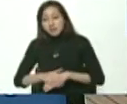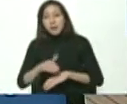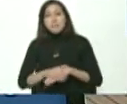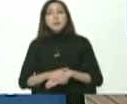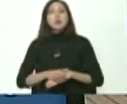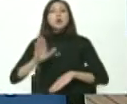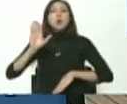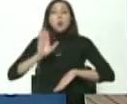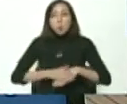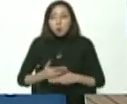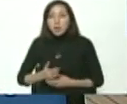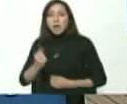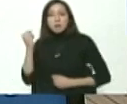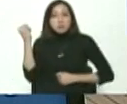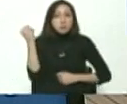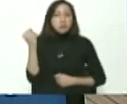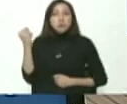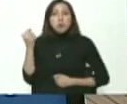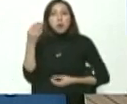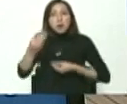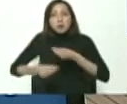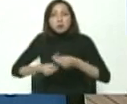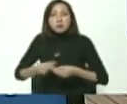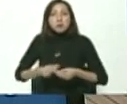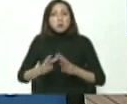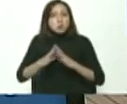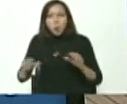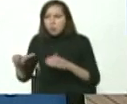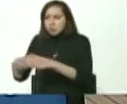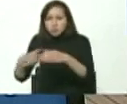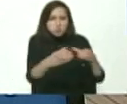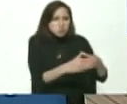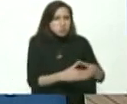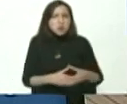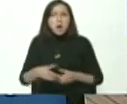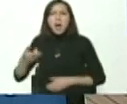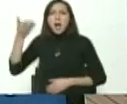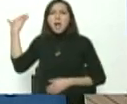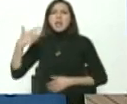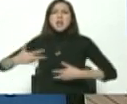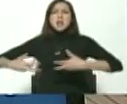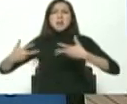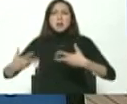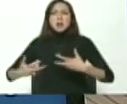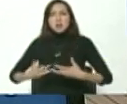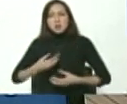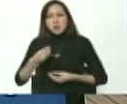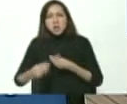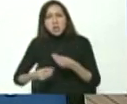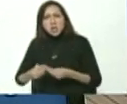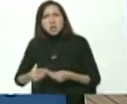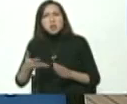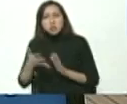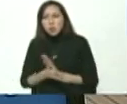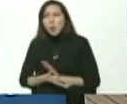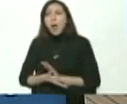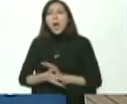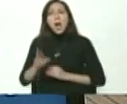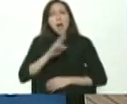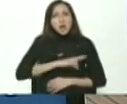que viene es joropo. Ya he visto todos los partidos. Ayer vi una rueda de prensa del Partido Demócrata Cristiano